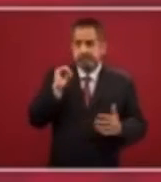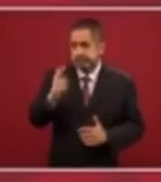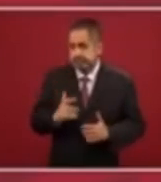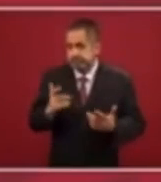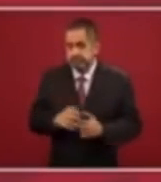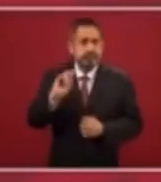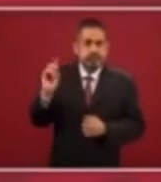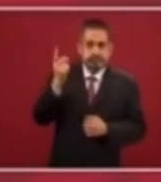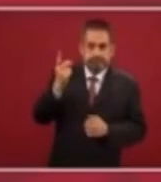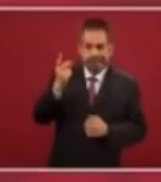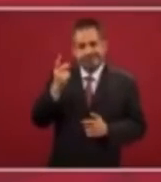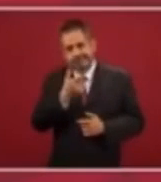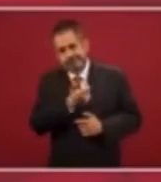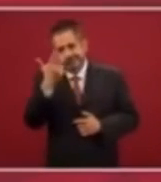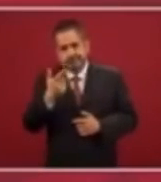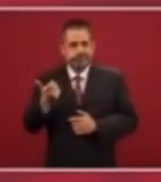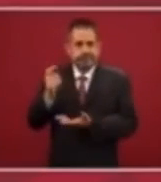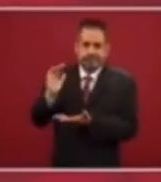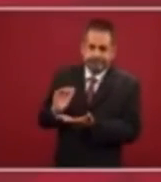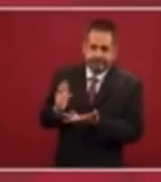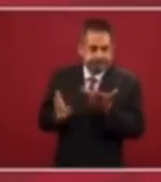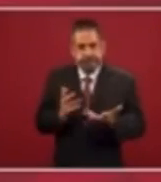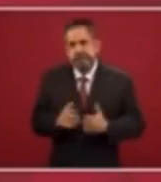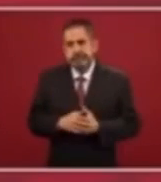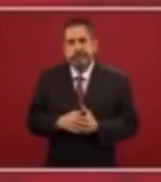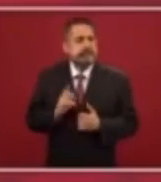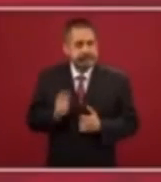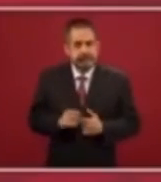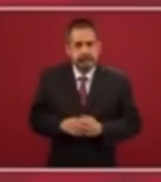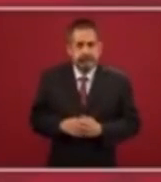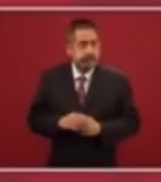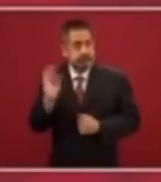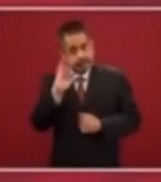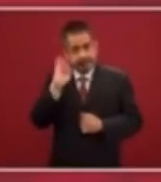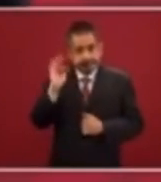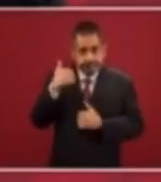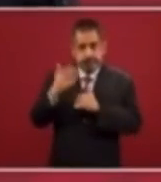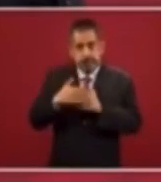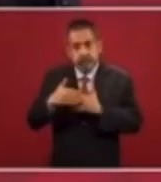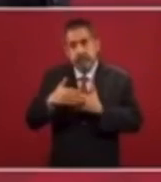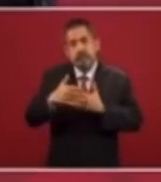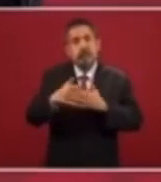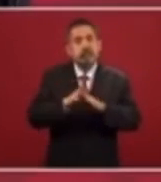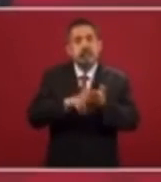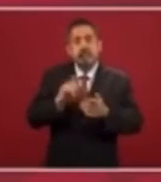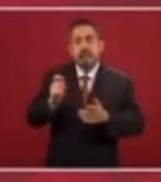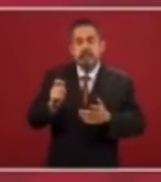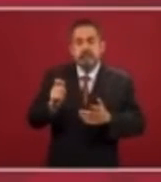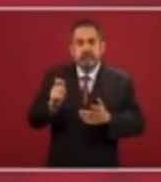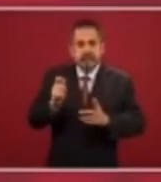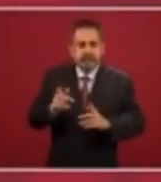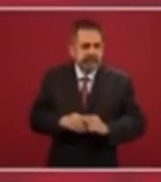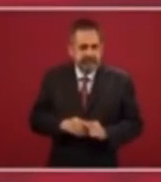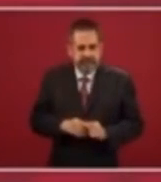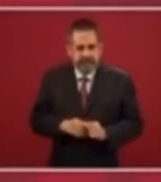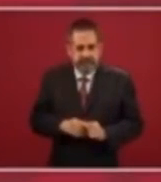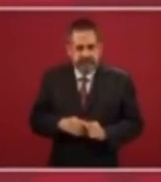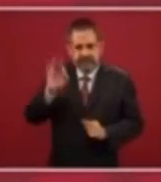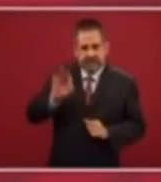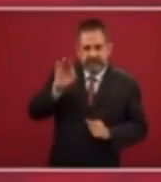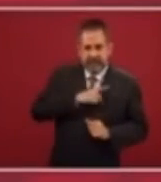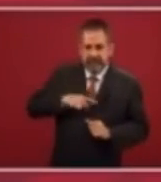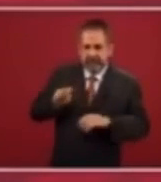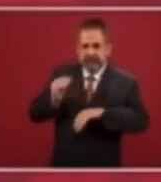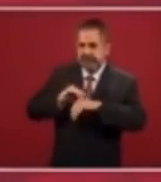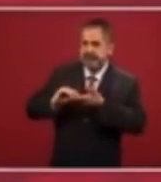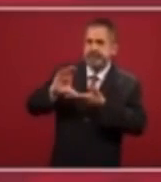por depreciación del peso que nos lleven a que nos aumente el porcentaje de